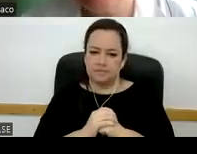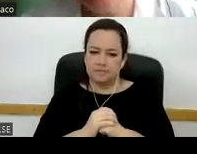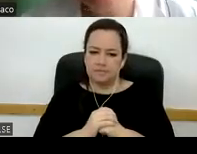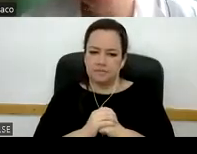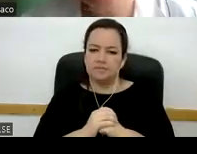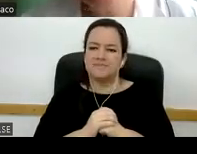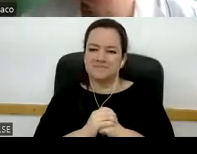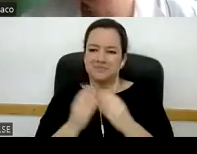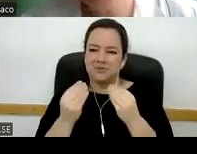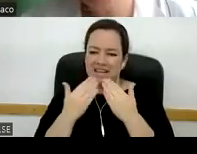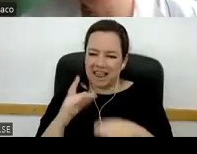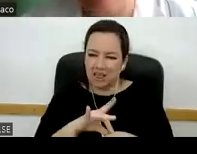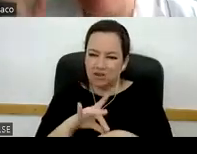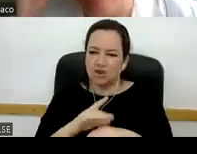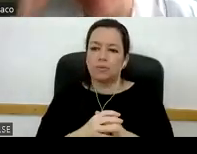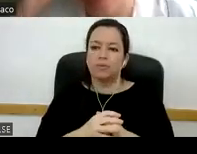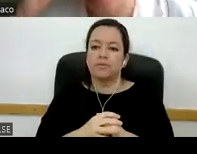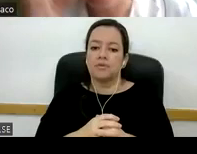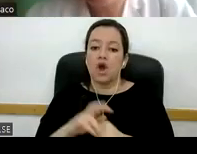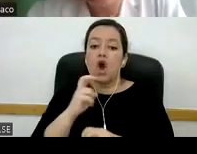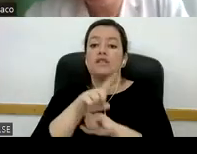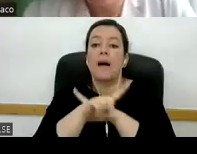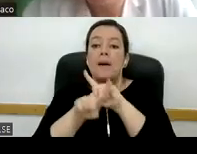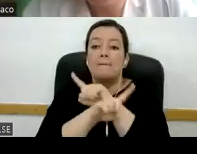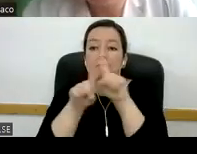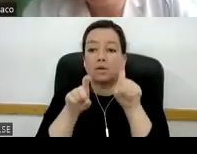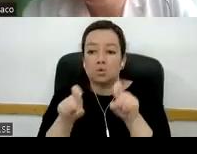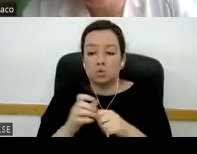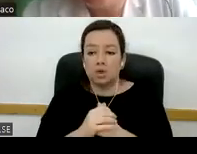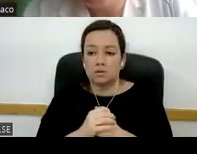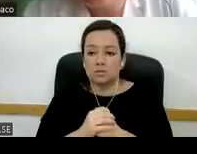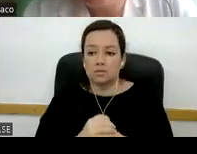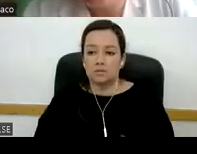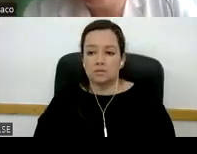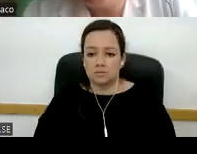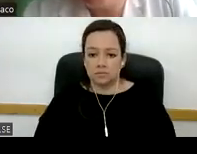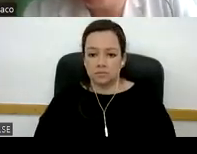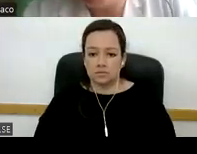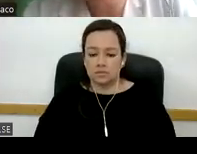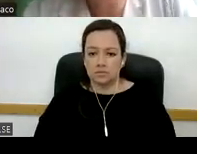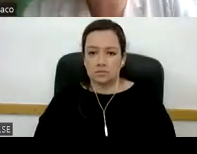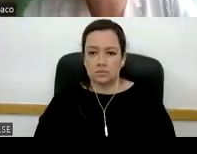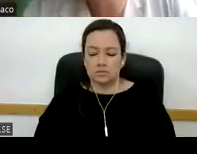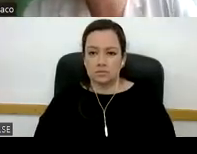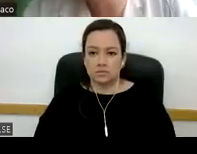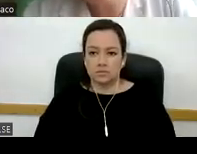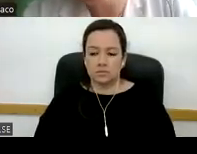Vale, muchas gracias, doctor. ¿Alguna pregunta más? ¿Quién tiene alguna pregunta?